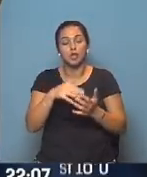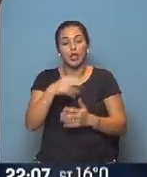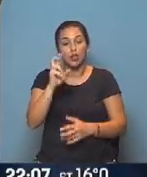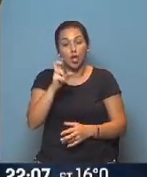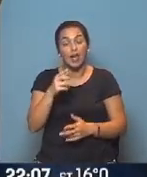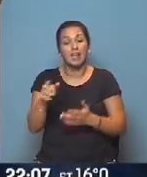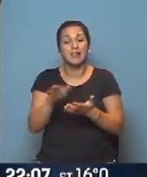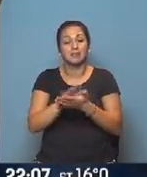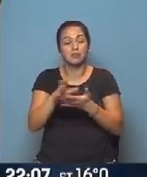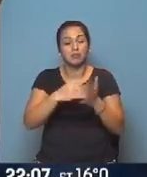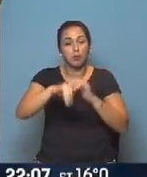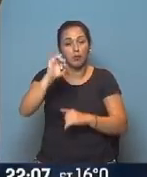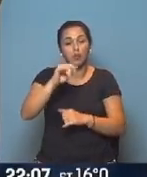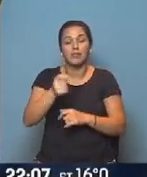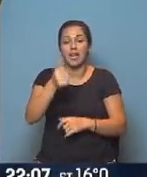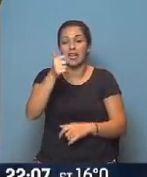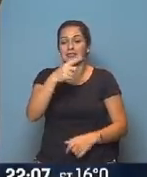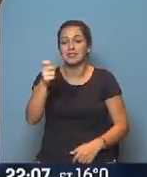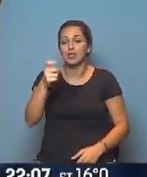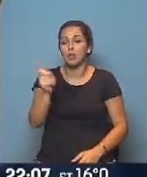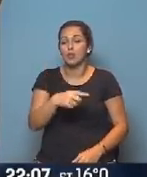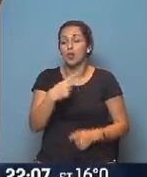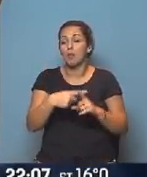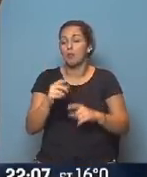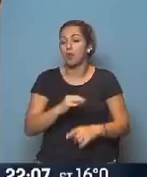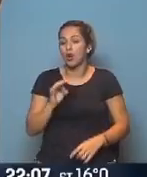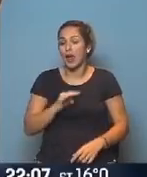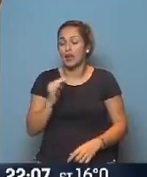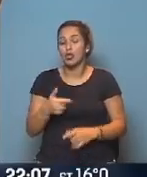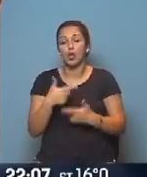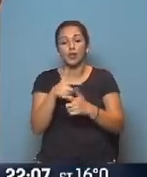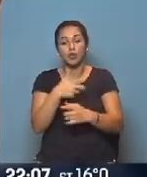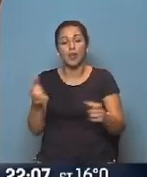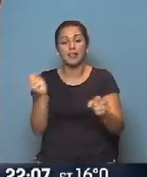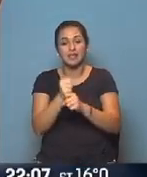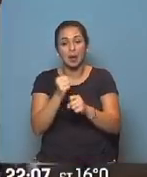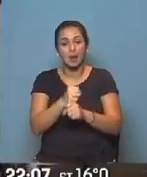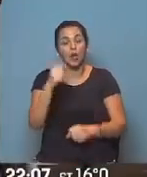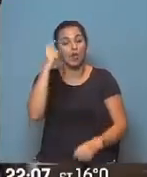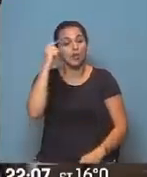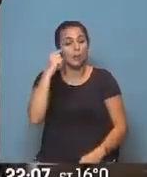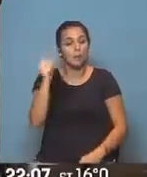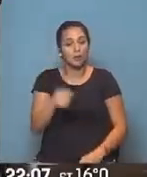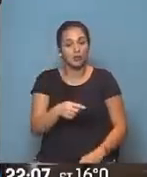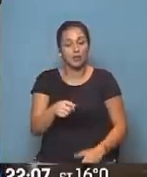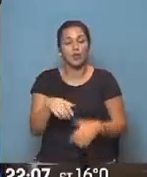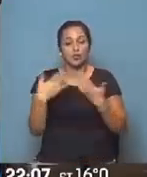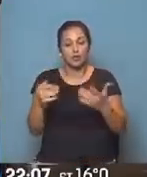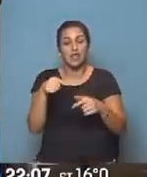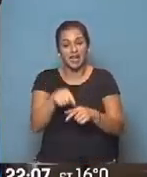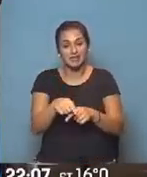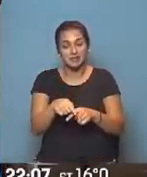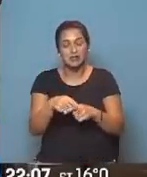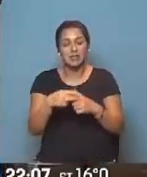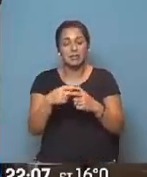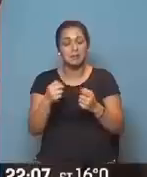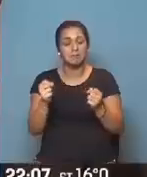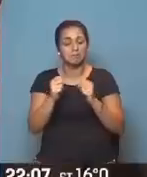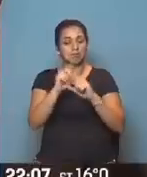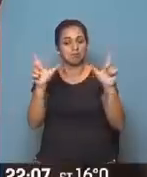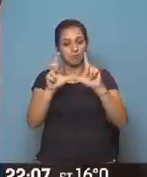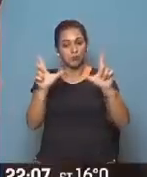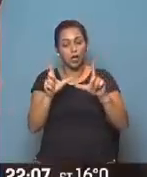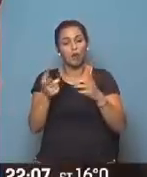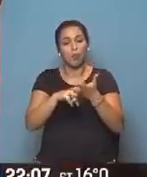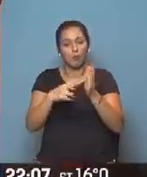inflación cercana al 100% anual y un desempleo del 10%. Se activó así una crisis monetaria